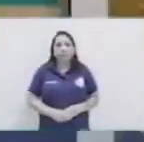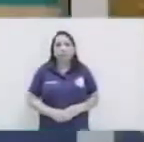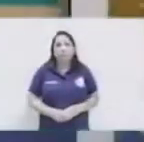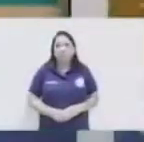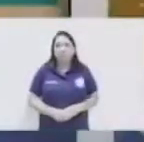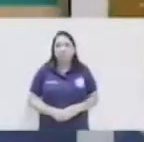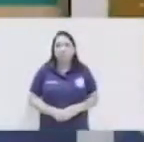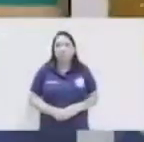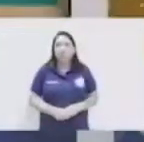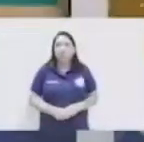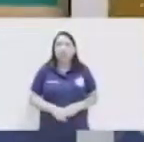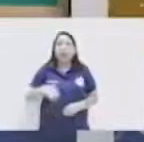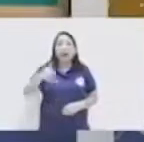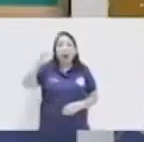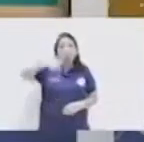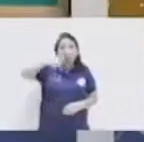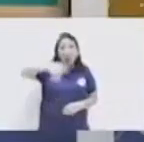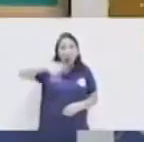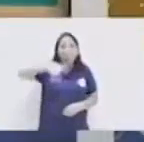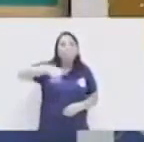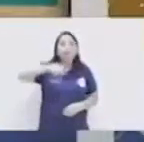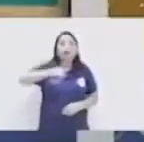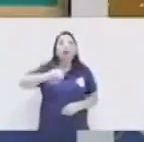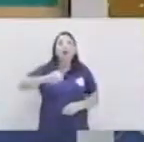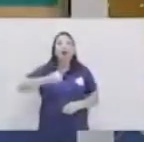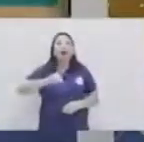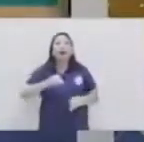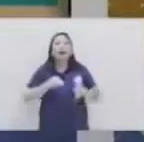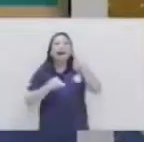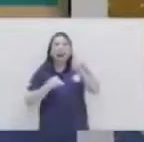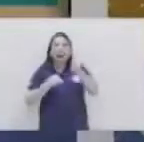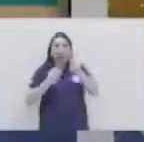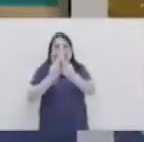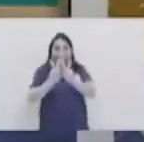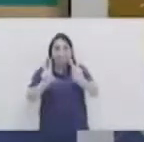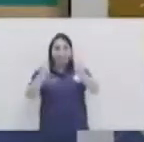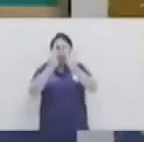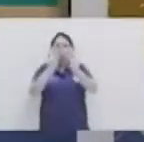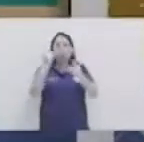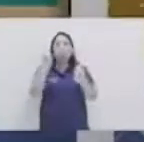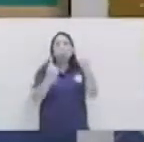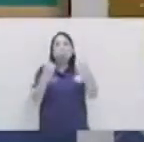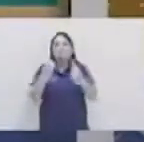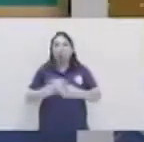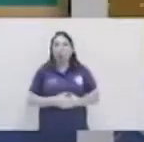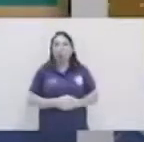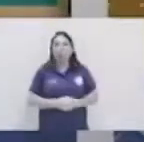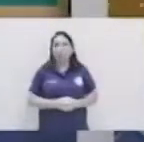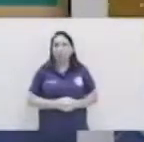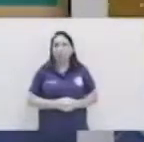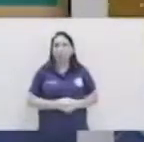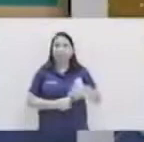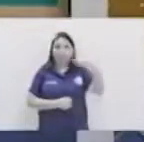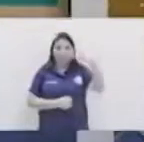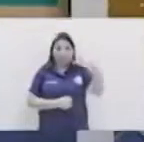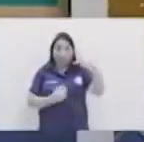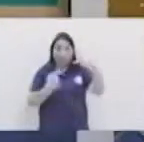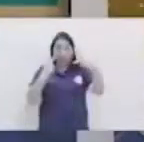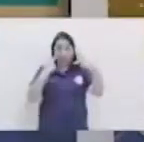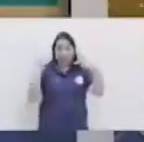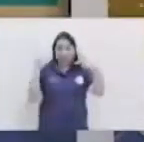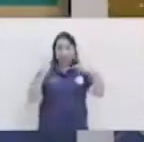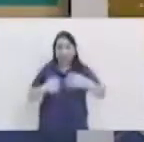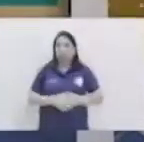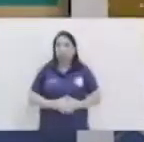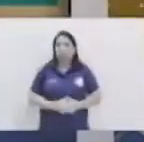Oye, vamos a evaluar entonces ahora el valor para acá. Vamos a sustituir entonces los valores que tenemos en nuestra expresión